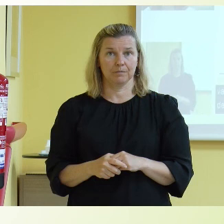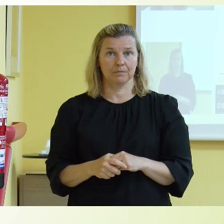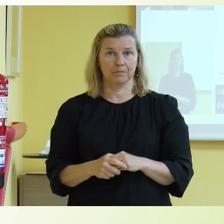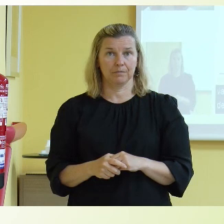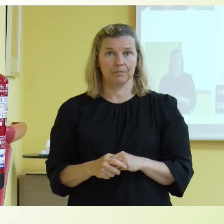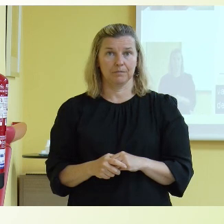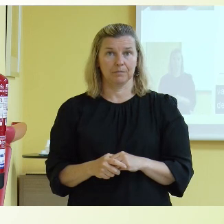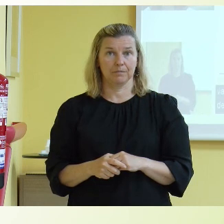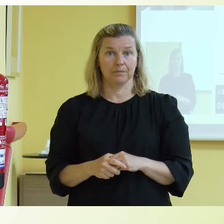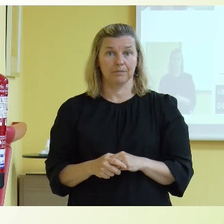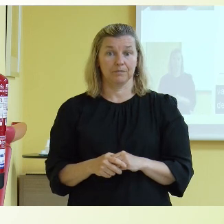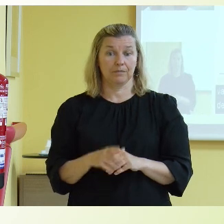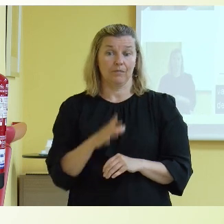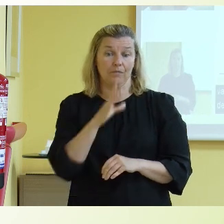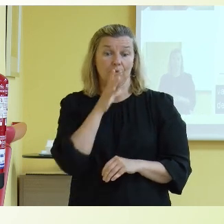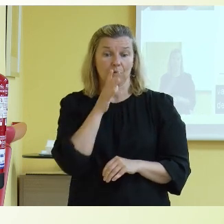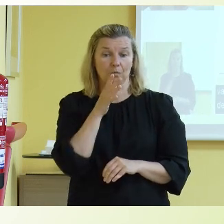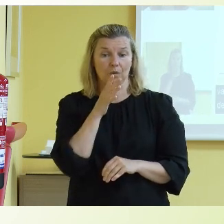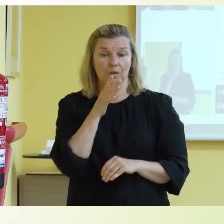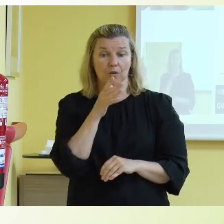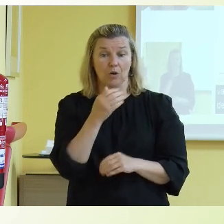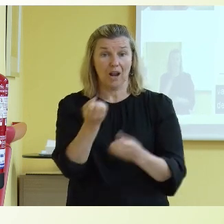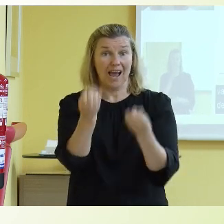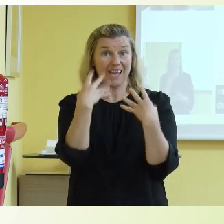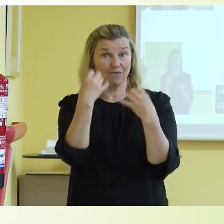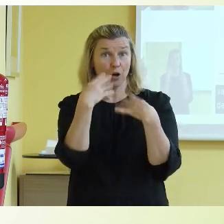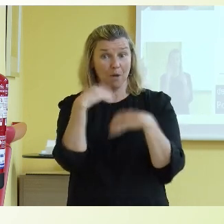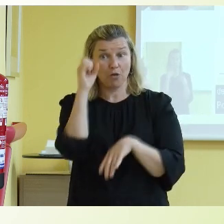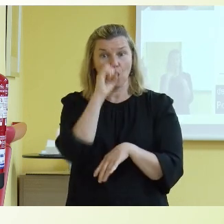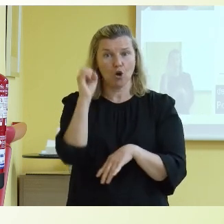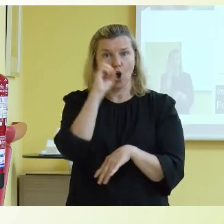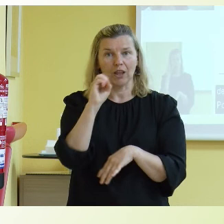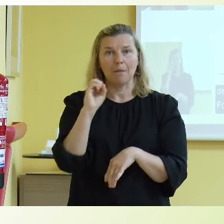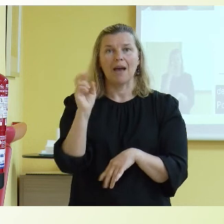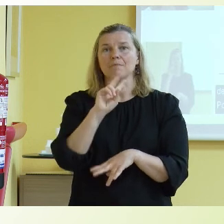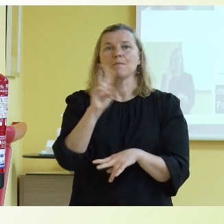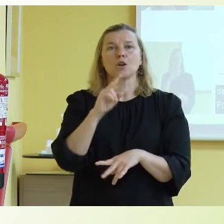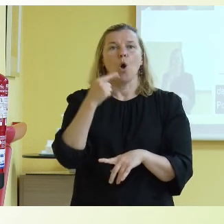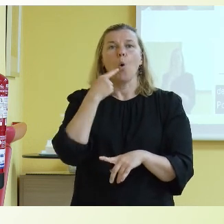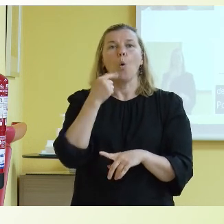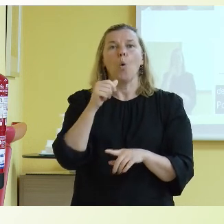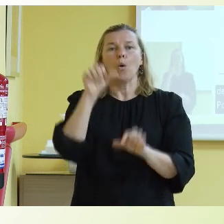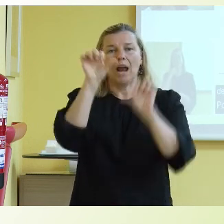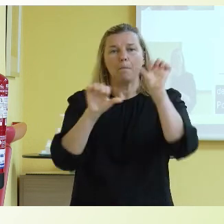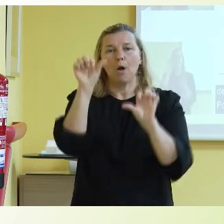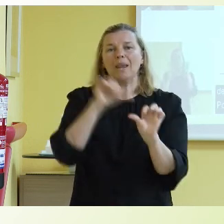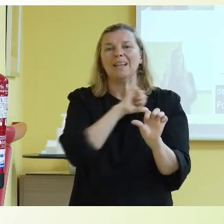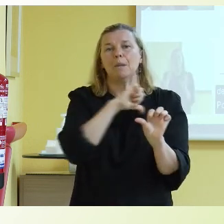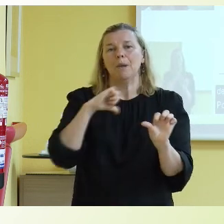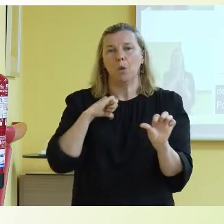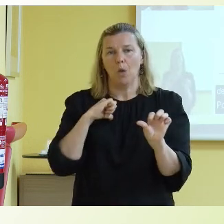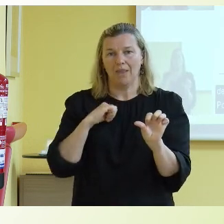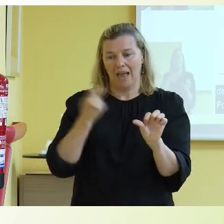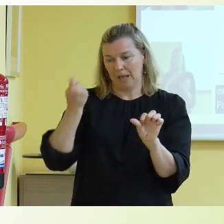Por tanto, la información que proporciona Orfanet no pretende reemplazar una evaluación individualizada por parte de un